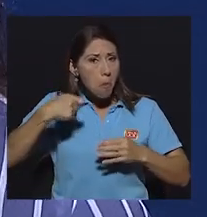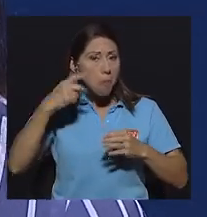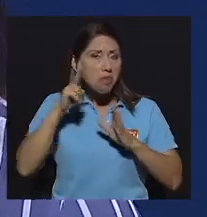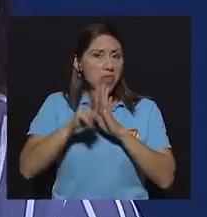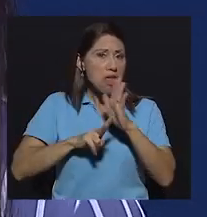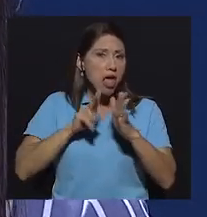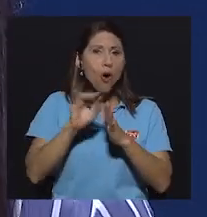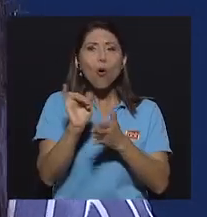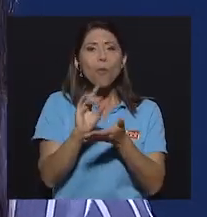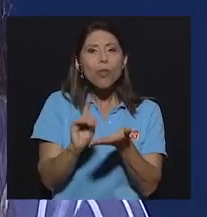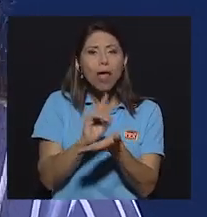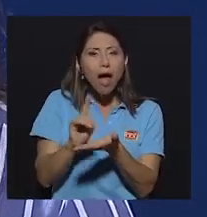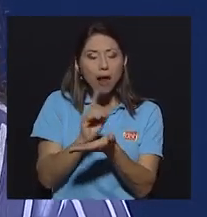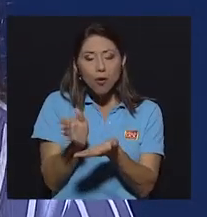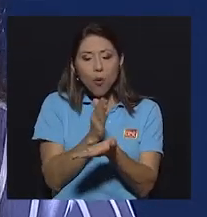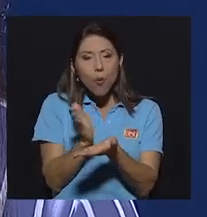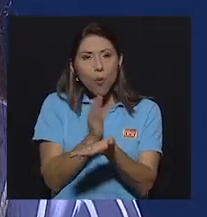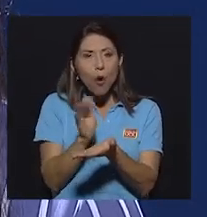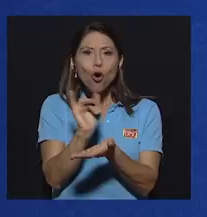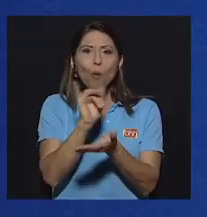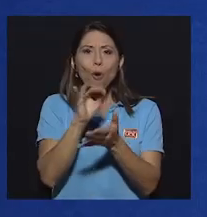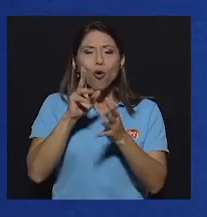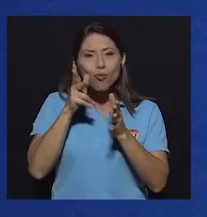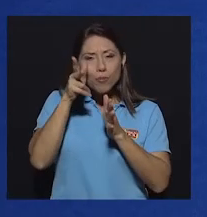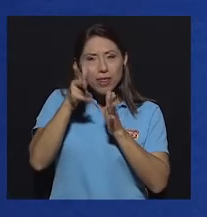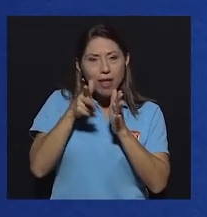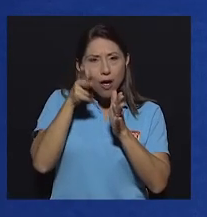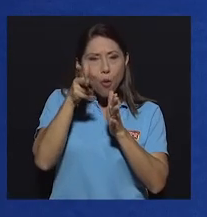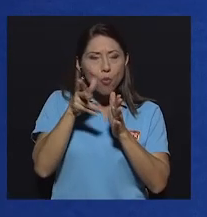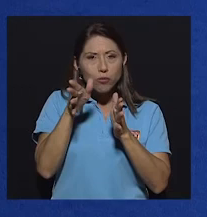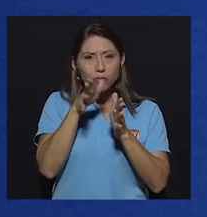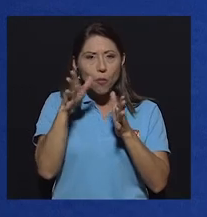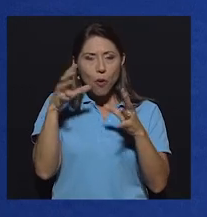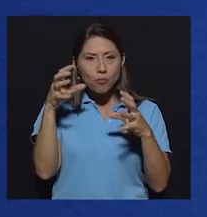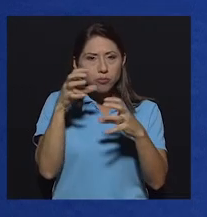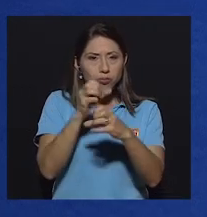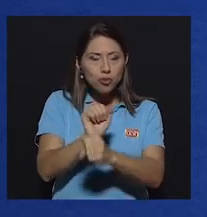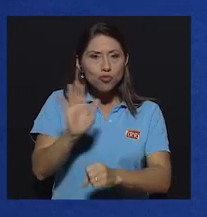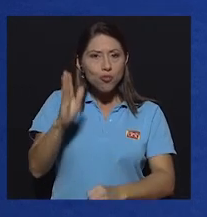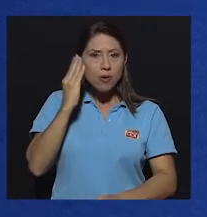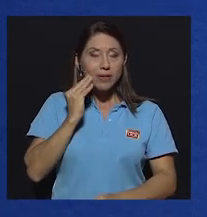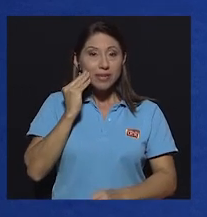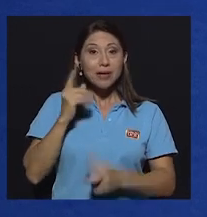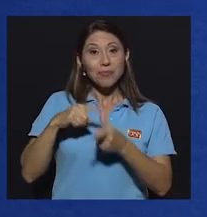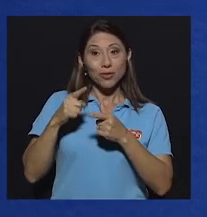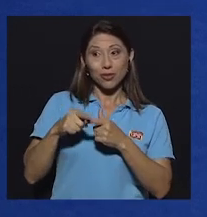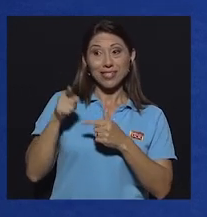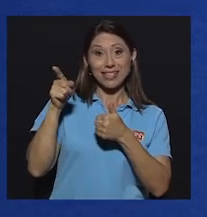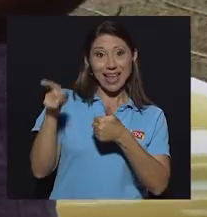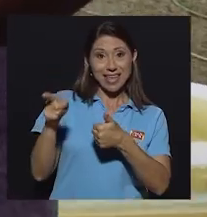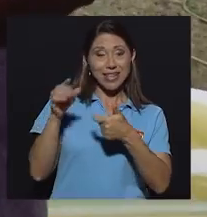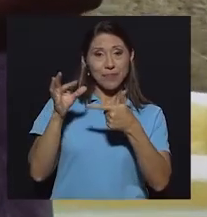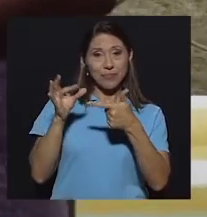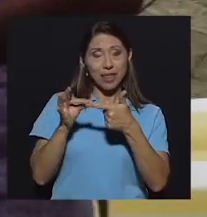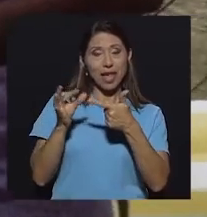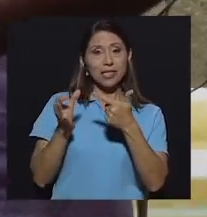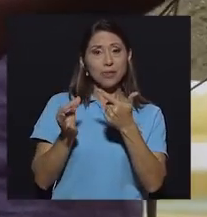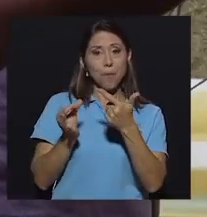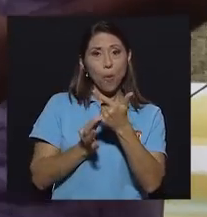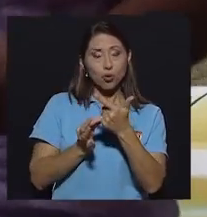no sé, como registrar la experiencia de alguna forma. Y nos reunimos, ella, el esposo y yo,